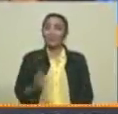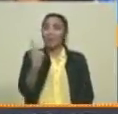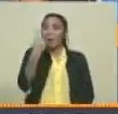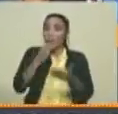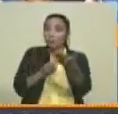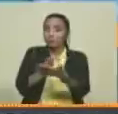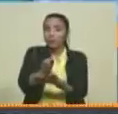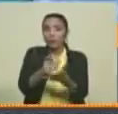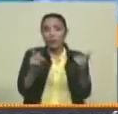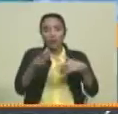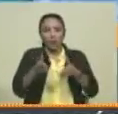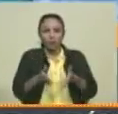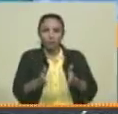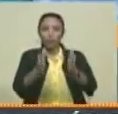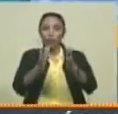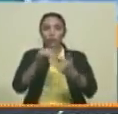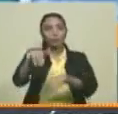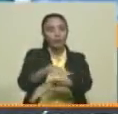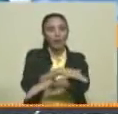la lucha del pueblo en las calles.